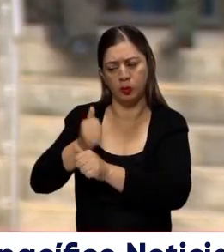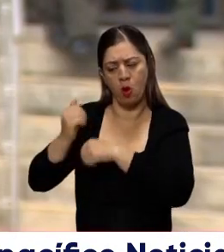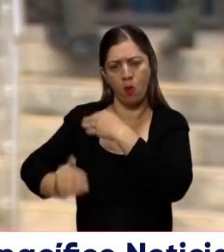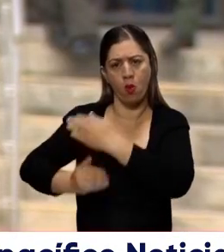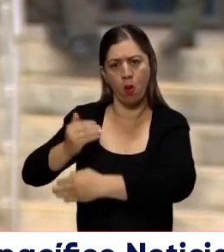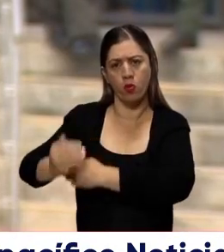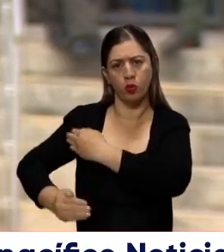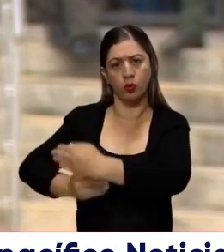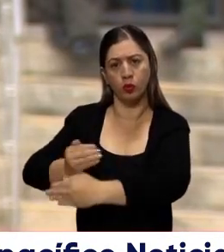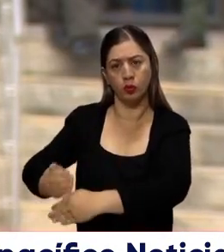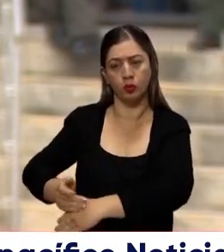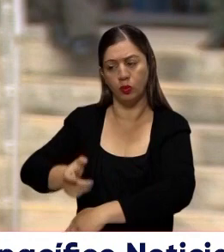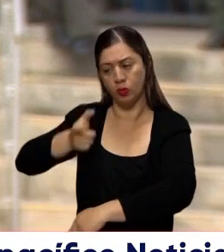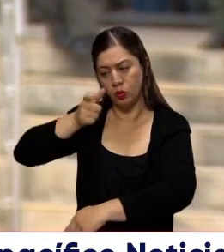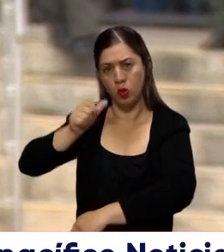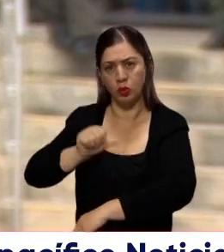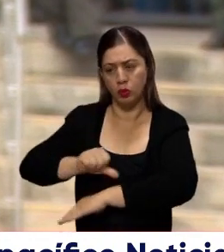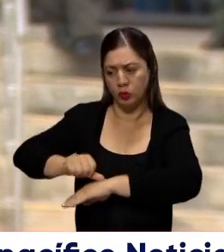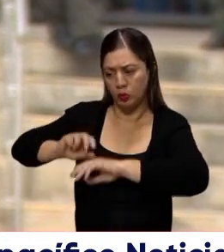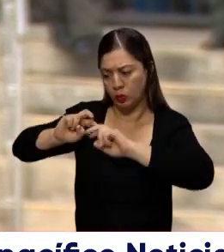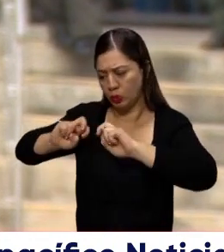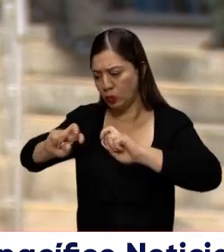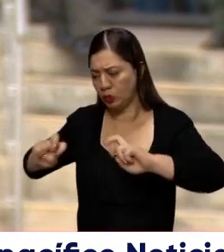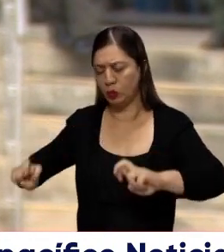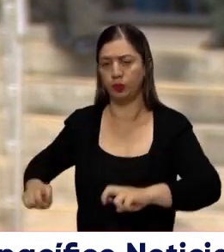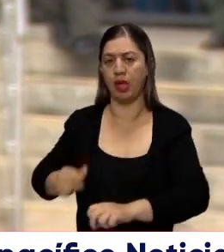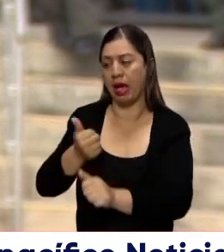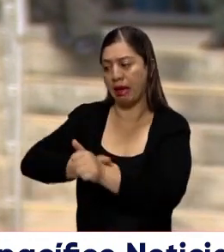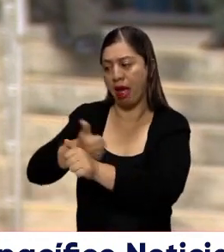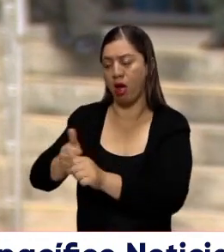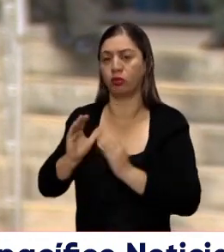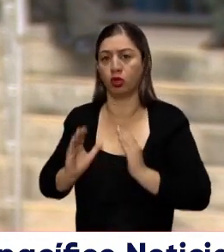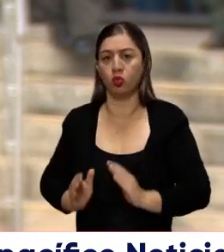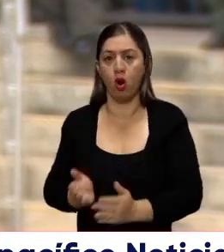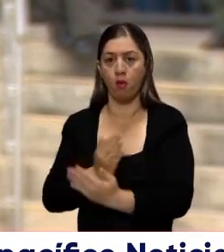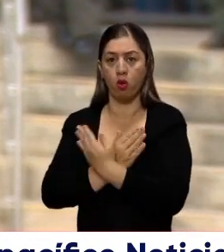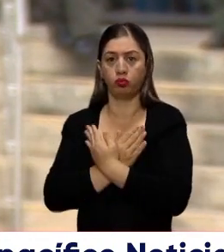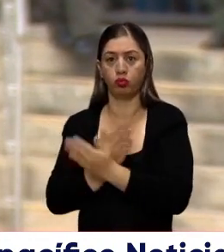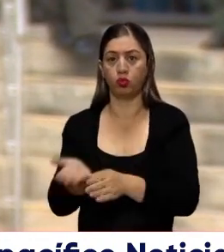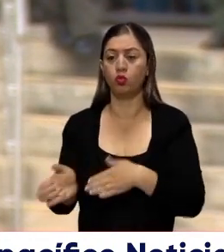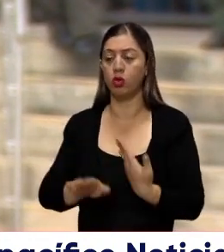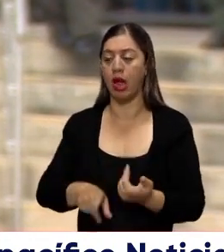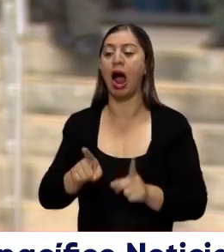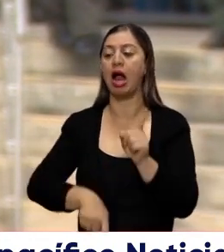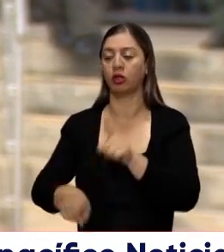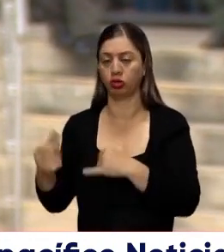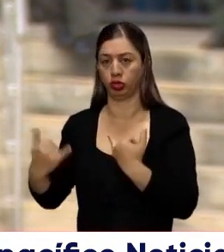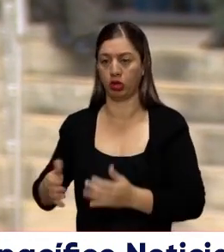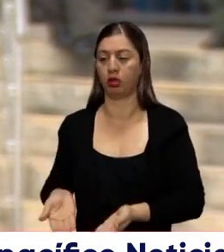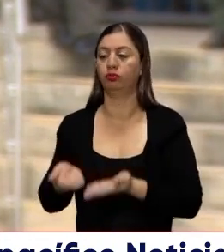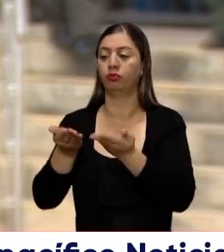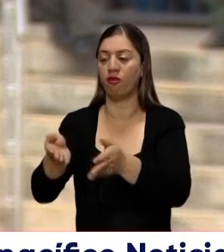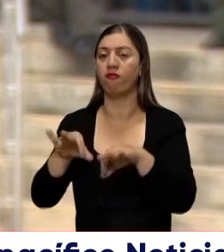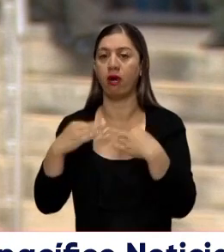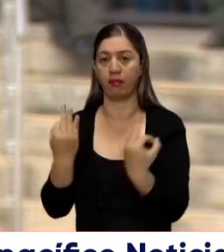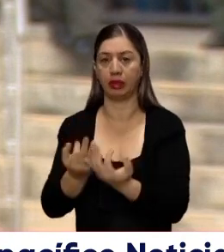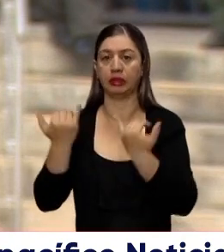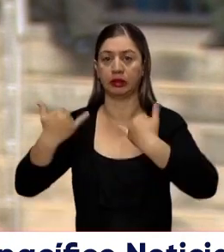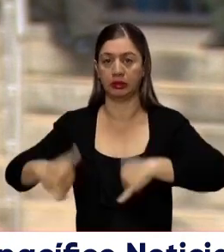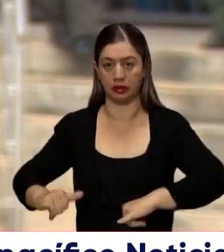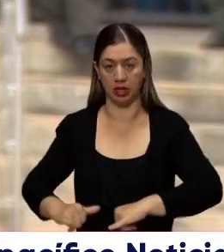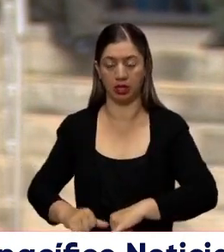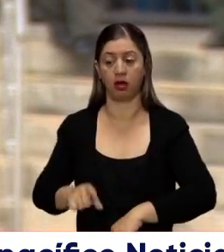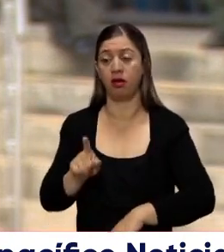adelanta desde acá a las necropsias, a cada una de las víctimas. Hay que decir que ya algunos cuerpos fueron entregados. Mientras tanto, algunos